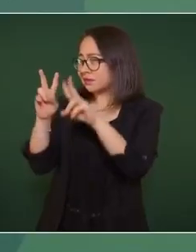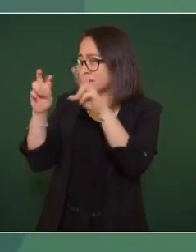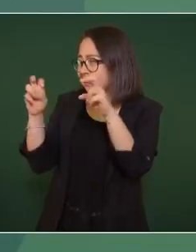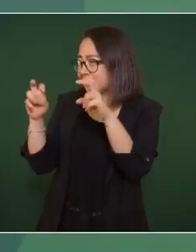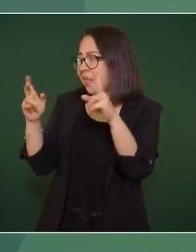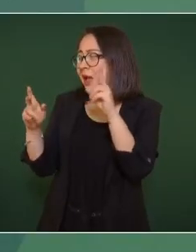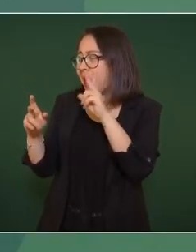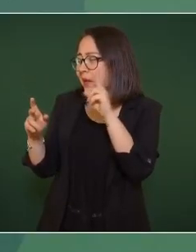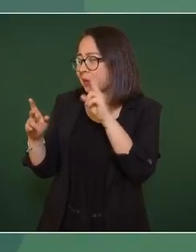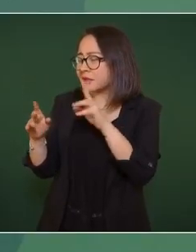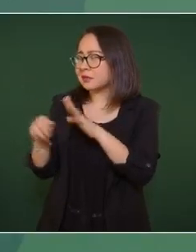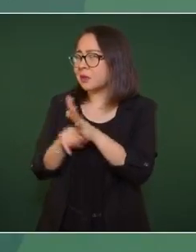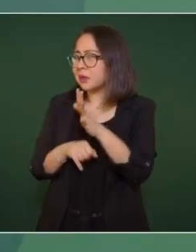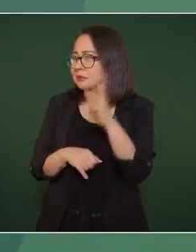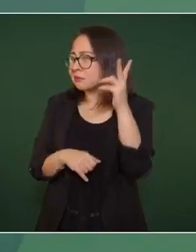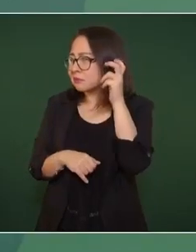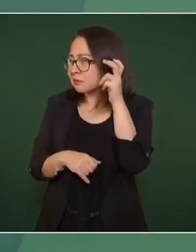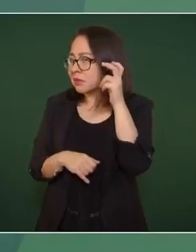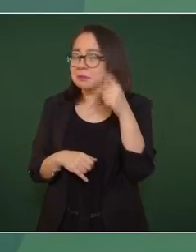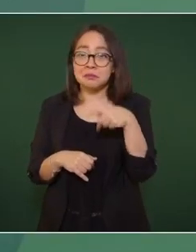noticias,